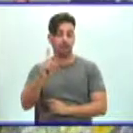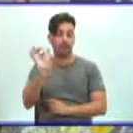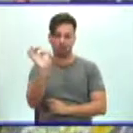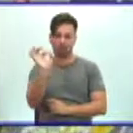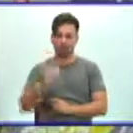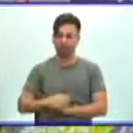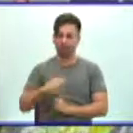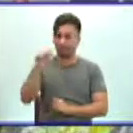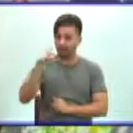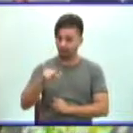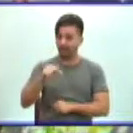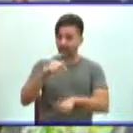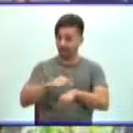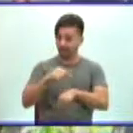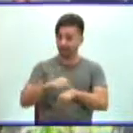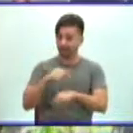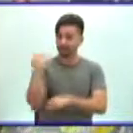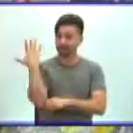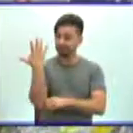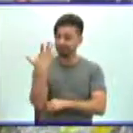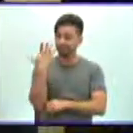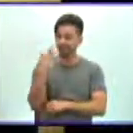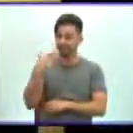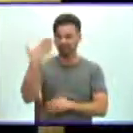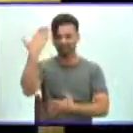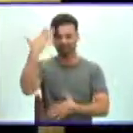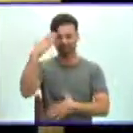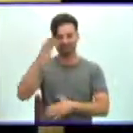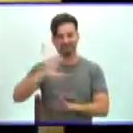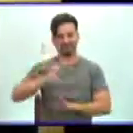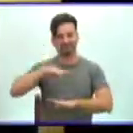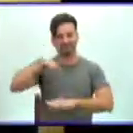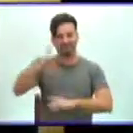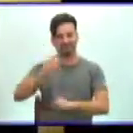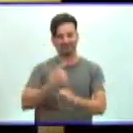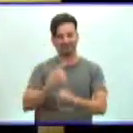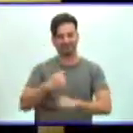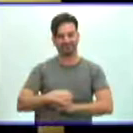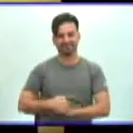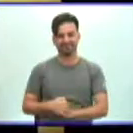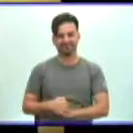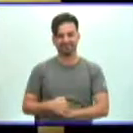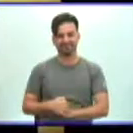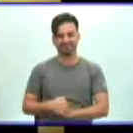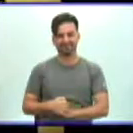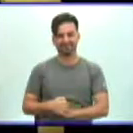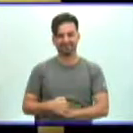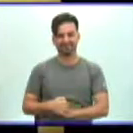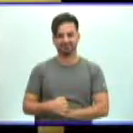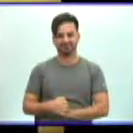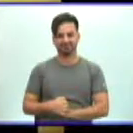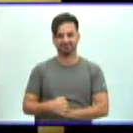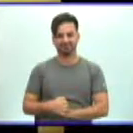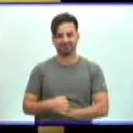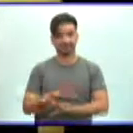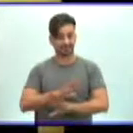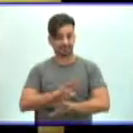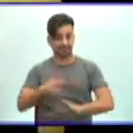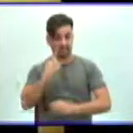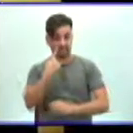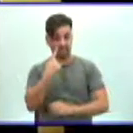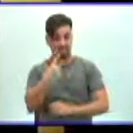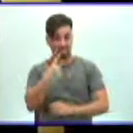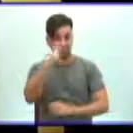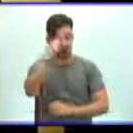Les deseo que pasen un día muy feliz y hasta mañana. Como se han podido percatar, Rubiera, el profesor, ha